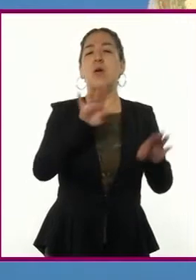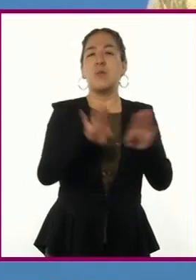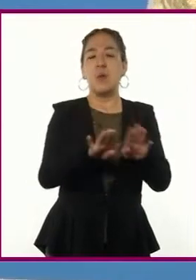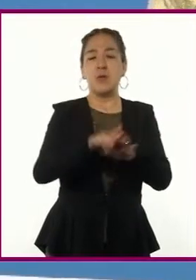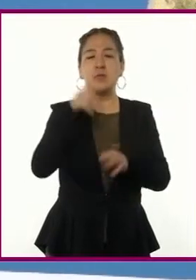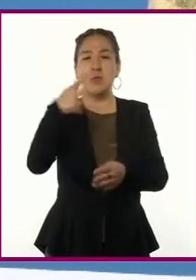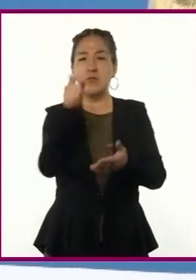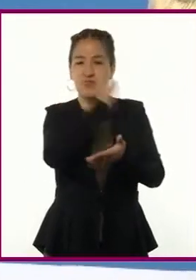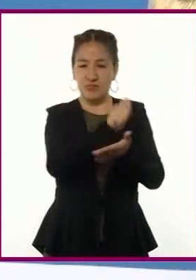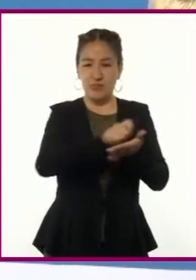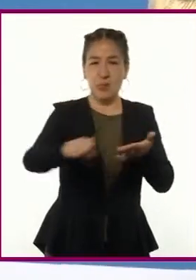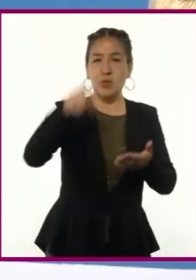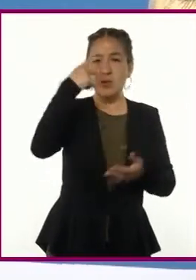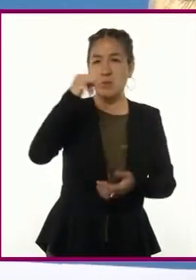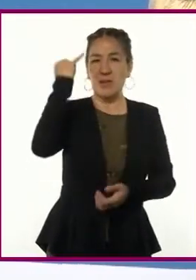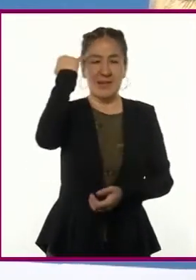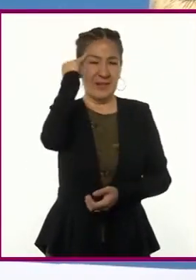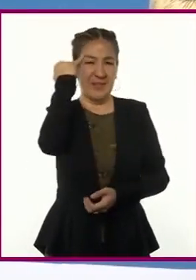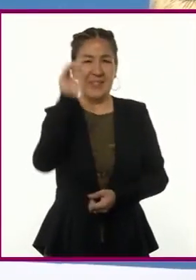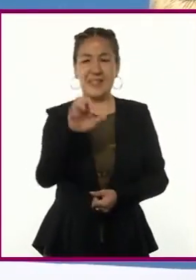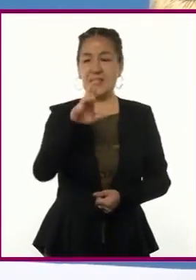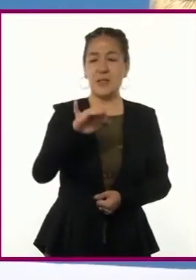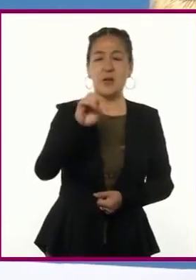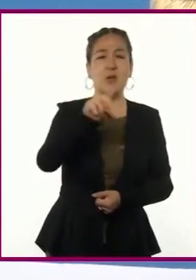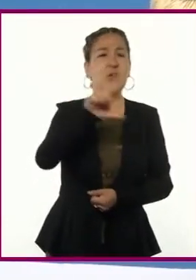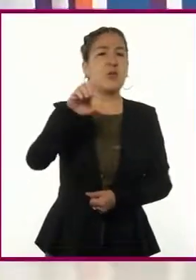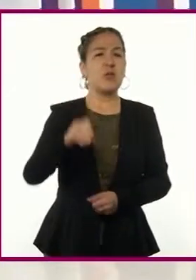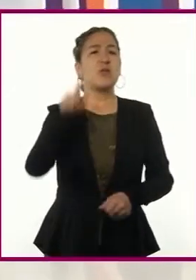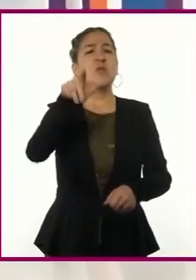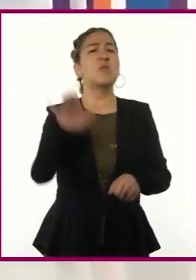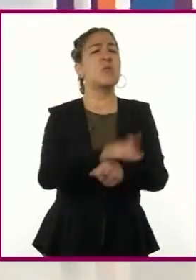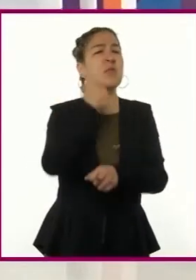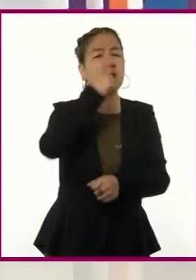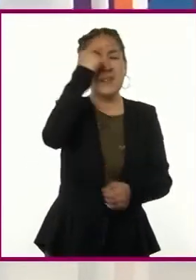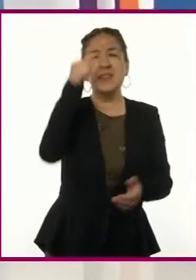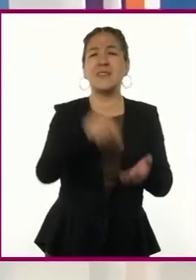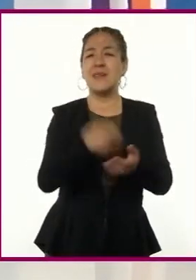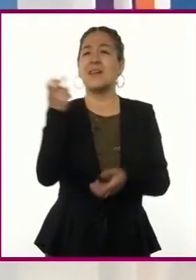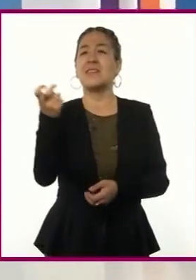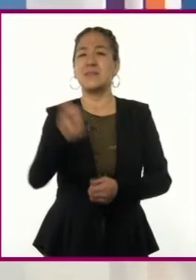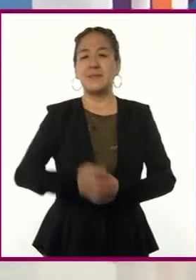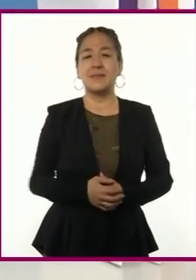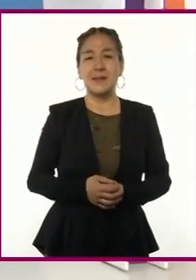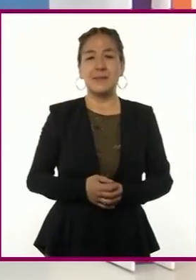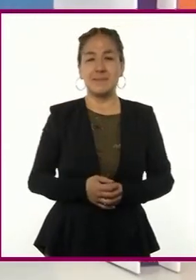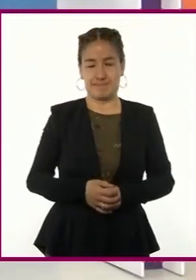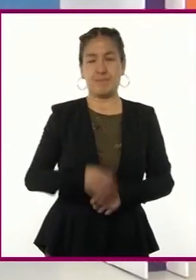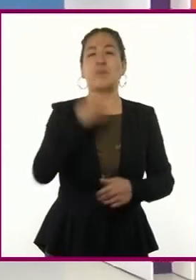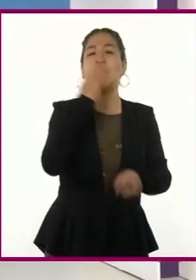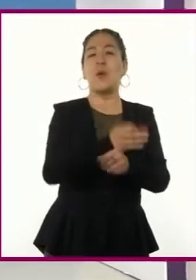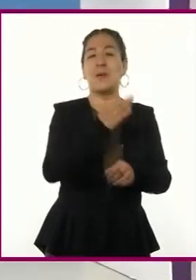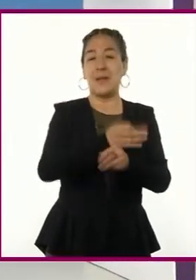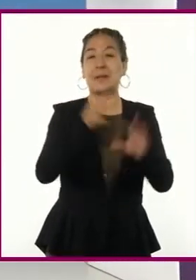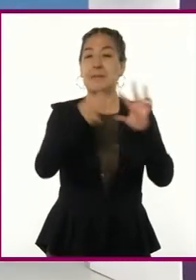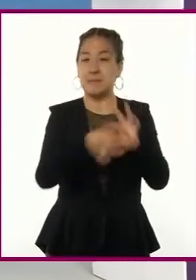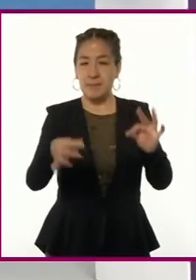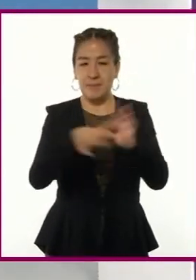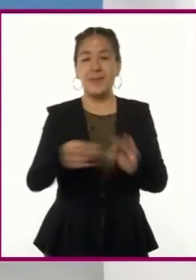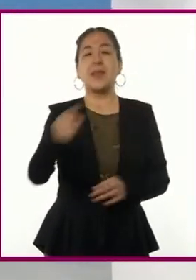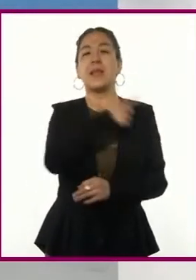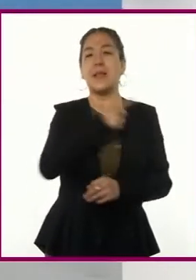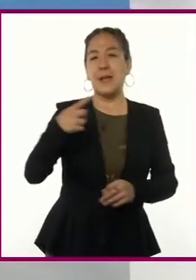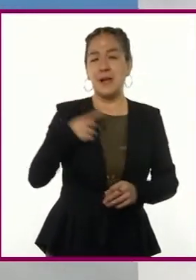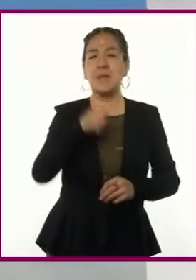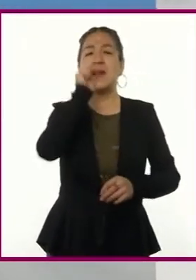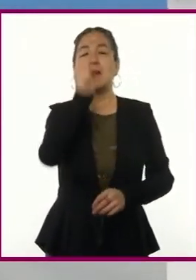considerado una reacción criollista? ¿Por qué creen que es así? Antes de continuar, es importante clarificar